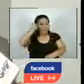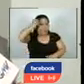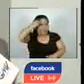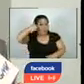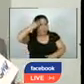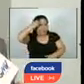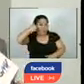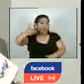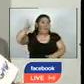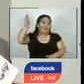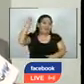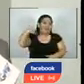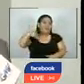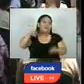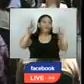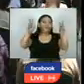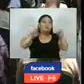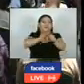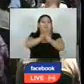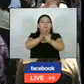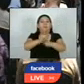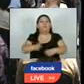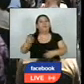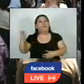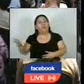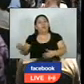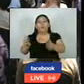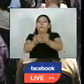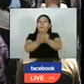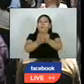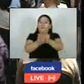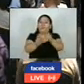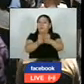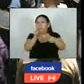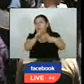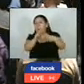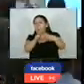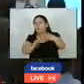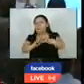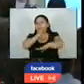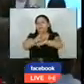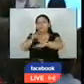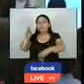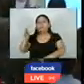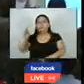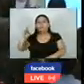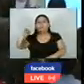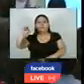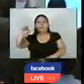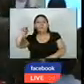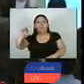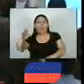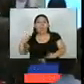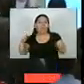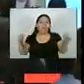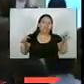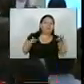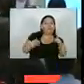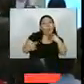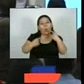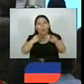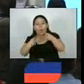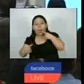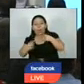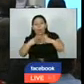que sucedió en el contexto de la pandemia. Ante estas afectaciones, la Fundación Gloria de Crit realizó un conversatorio sobre